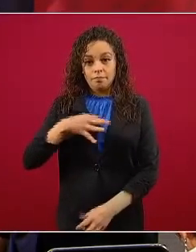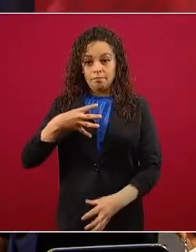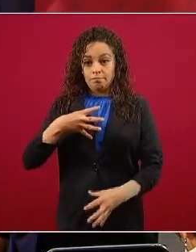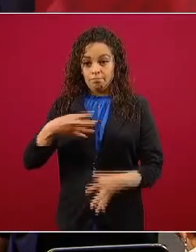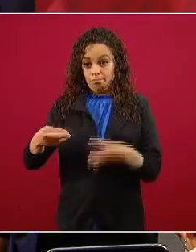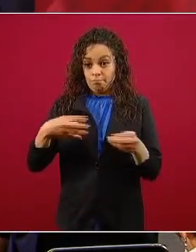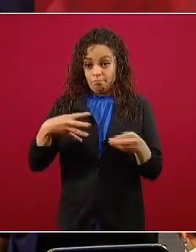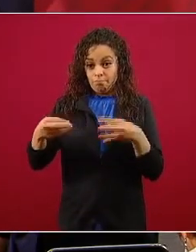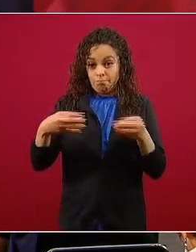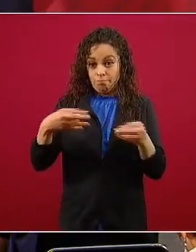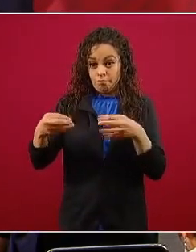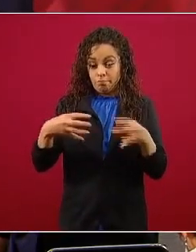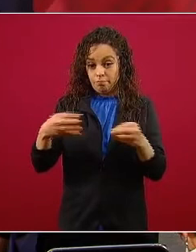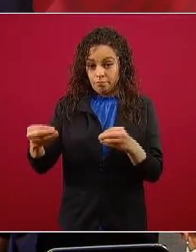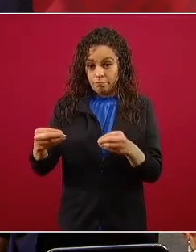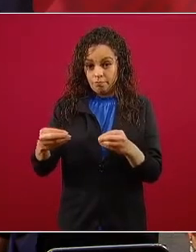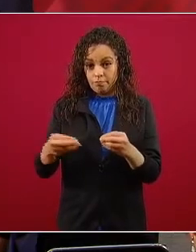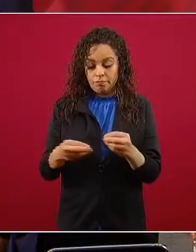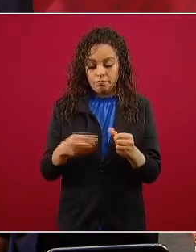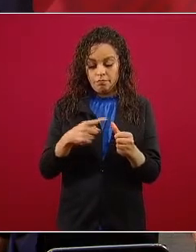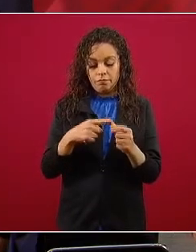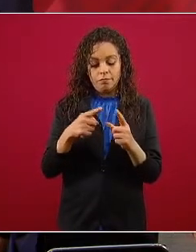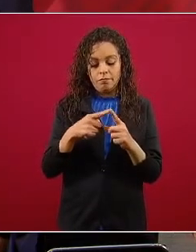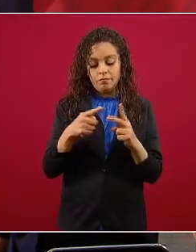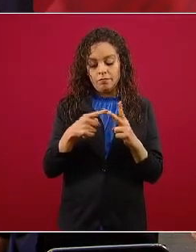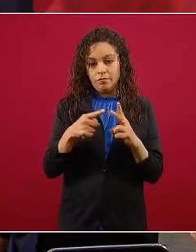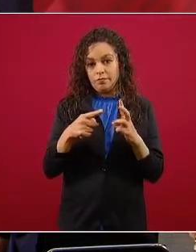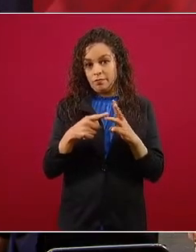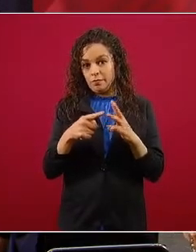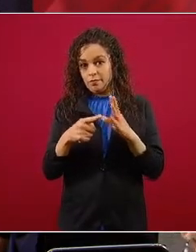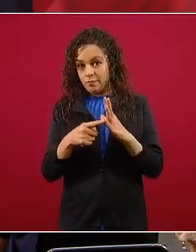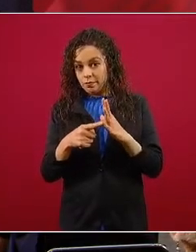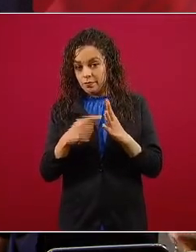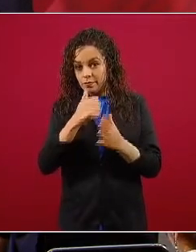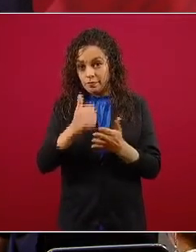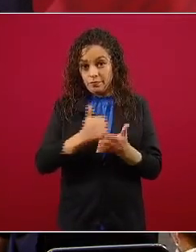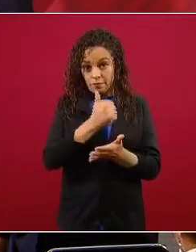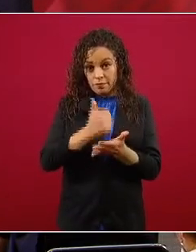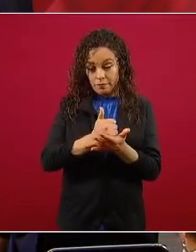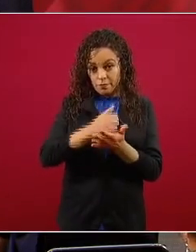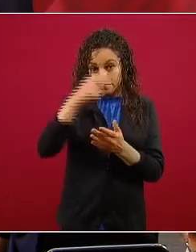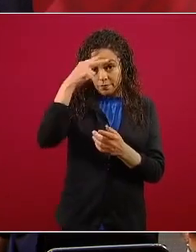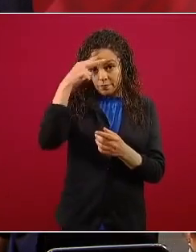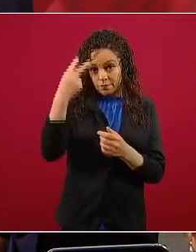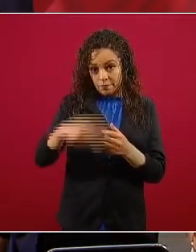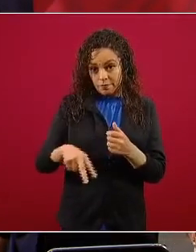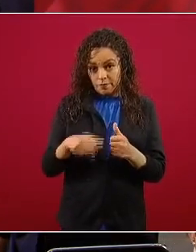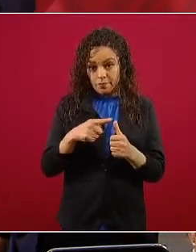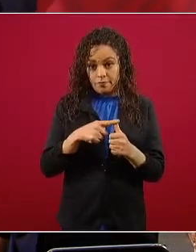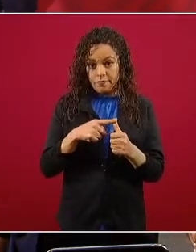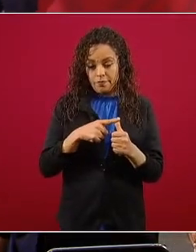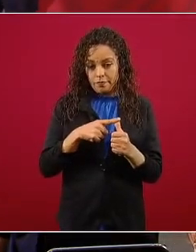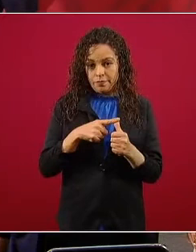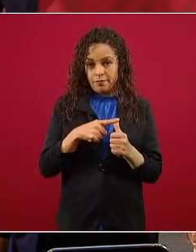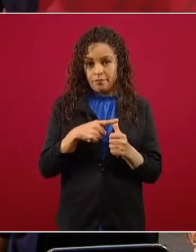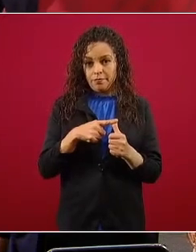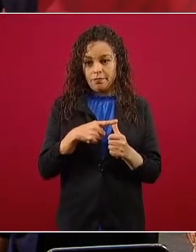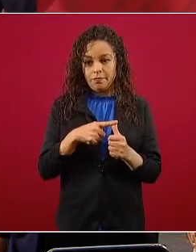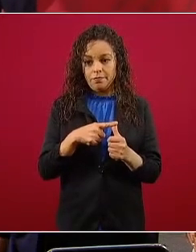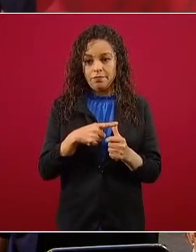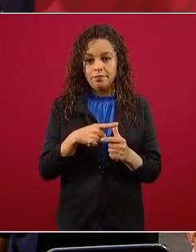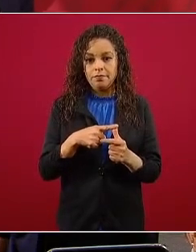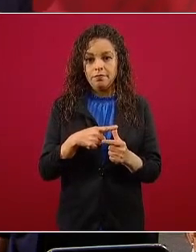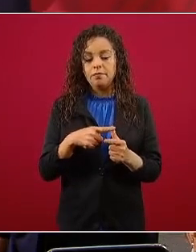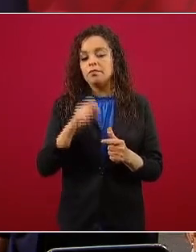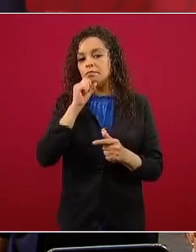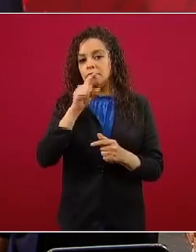regiones urbanas que ha mencionado el presidente, que son la Ciudad de México o la zona metropolitana del Valle de México. Esto incluye a